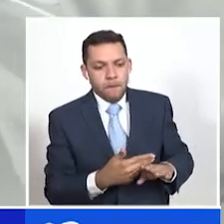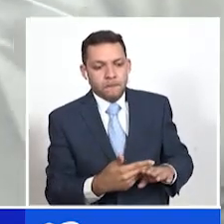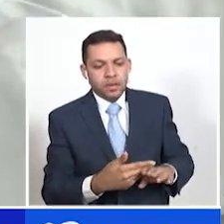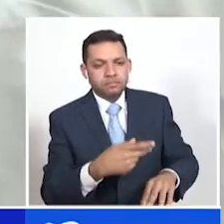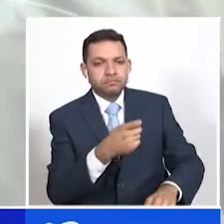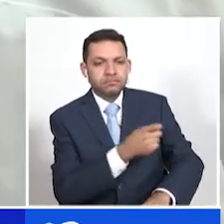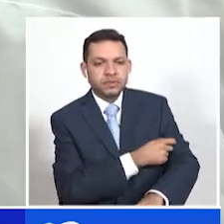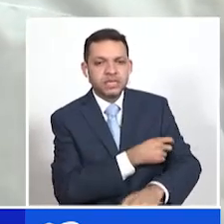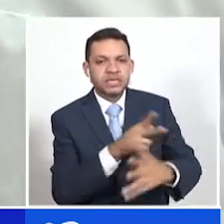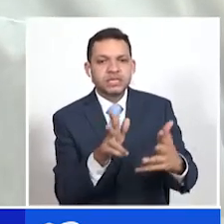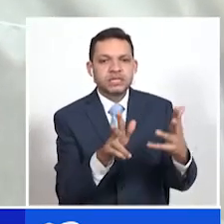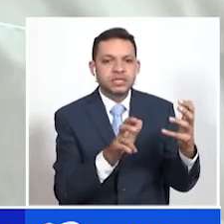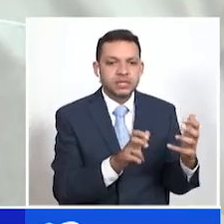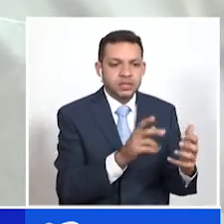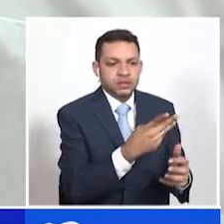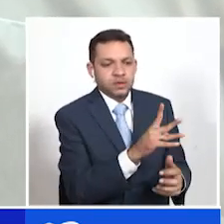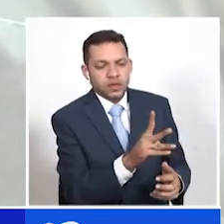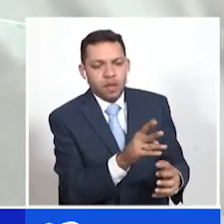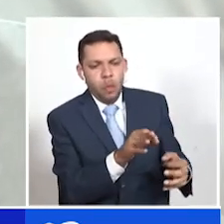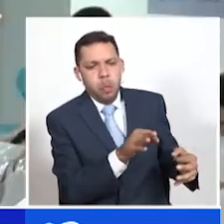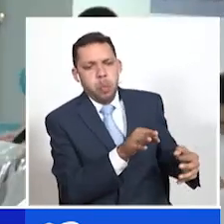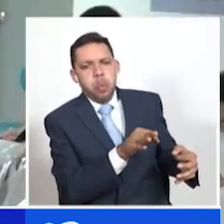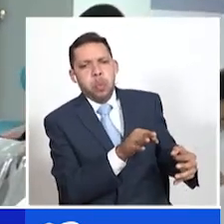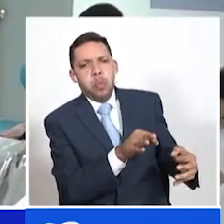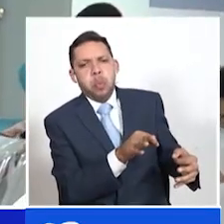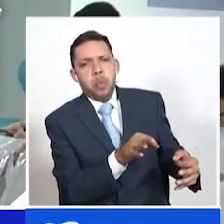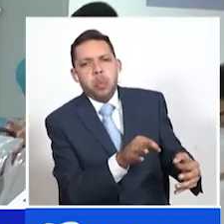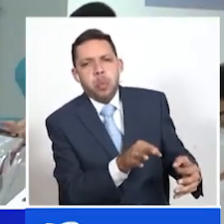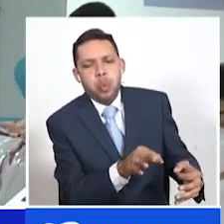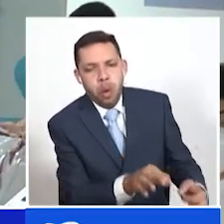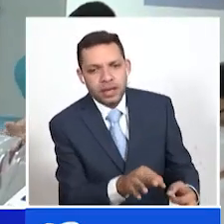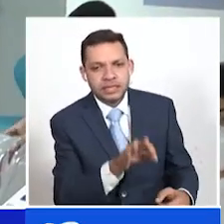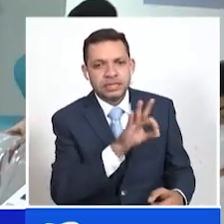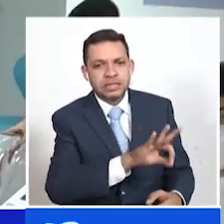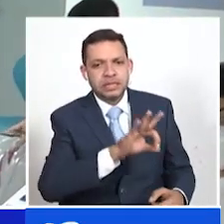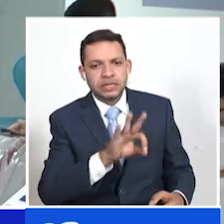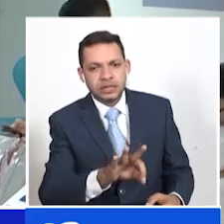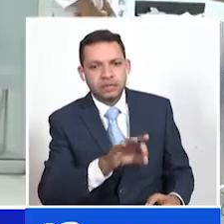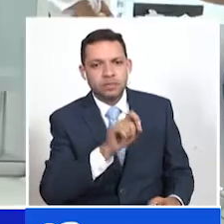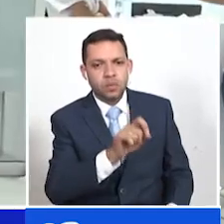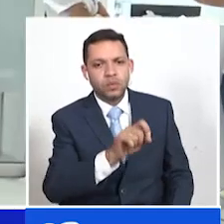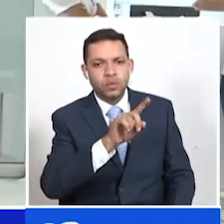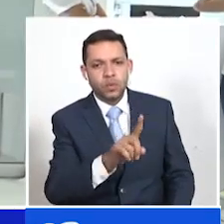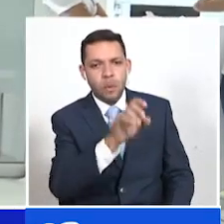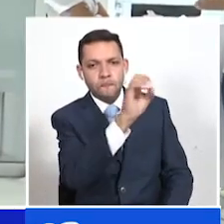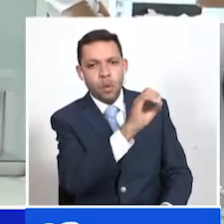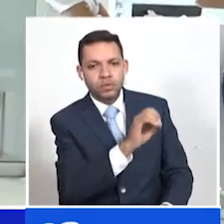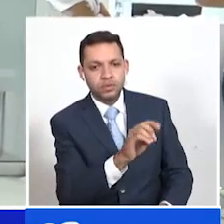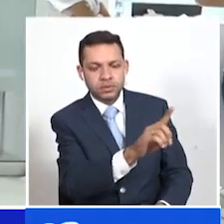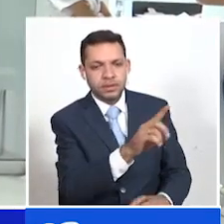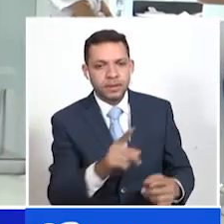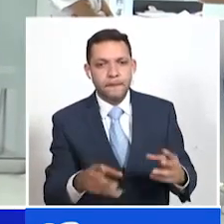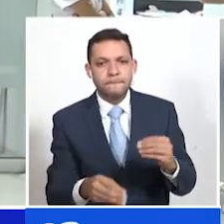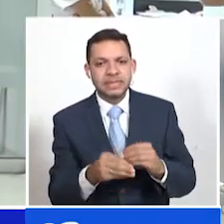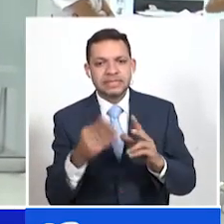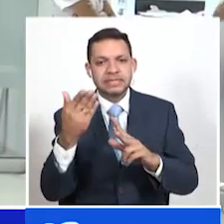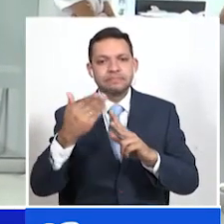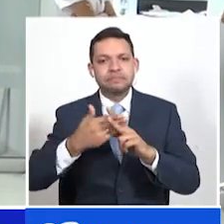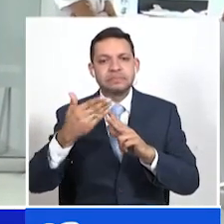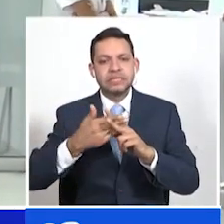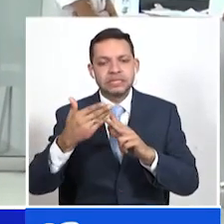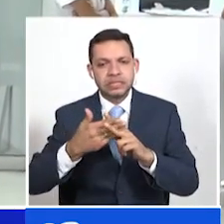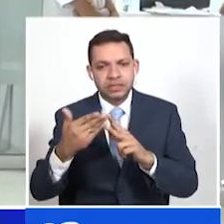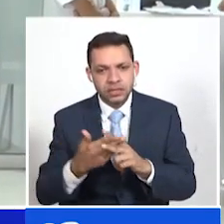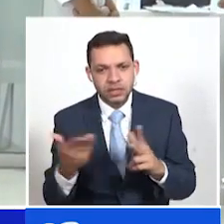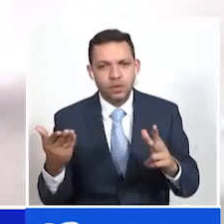unas 714 personas, es decir, que apenas alcanza un 33.1% de efectividad. Mistrató, Pueblo Rico, Marsella y